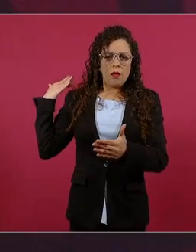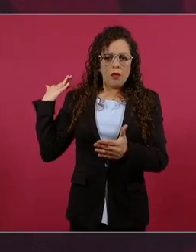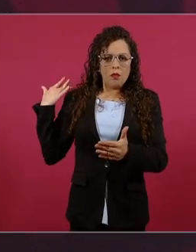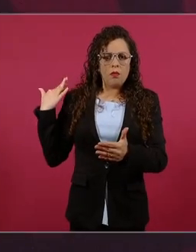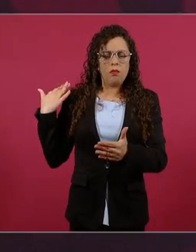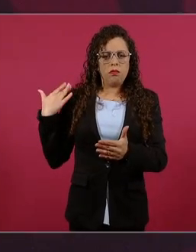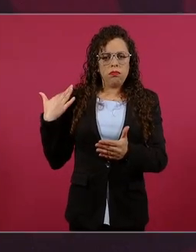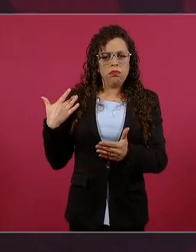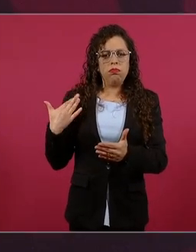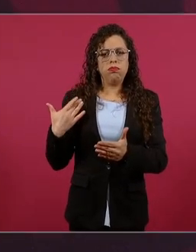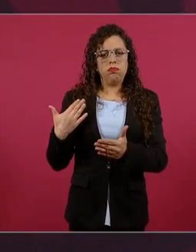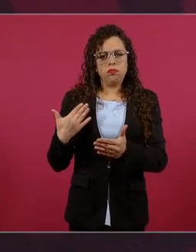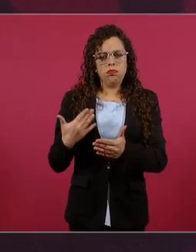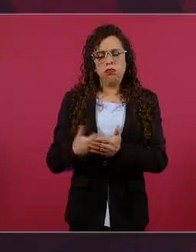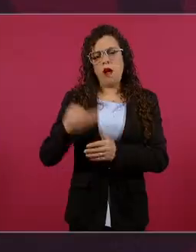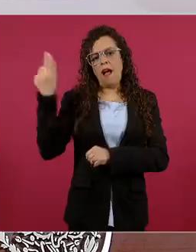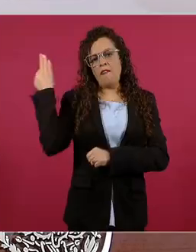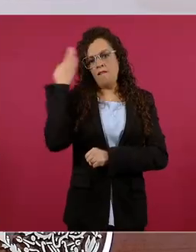Siempre.